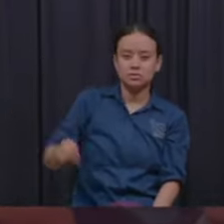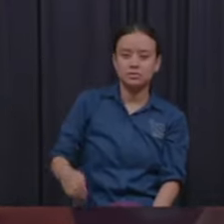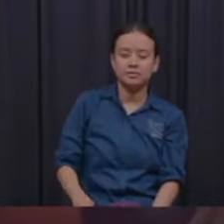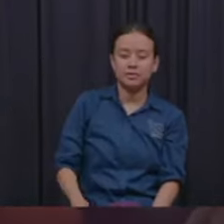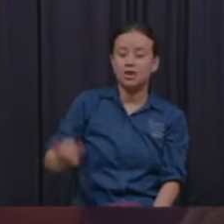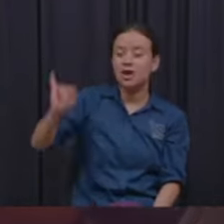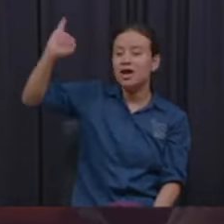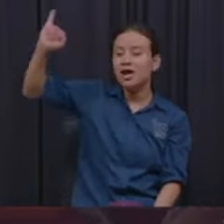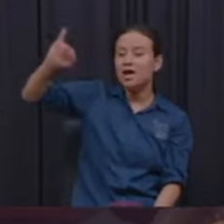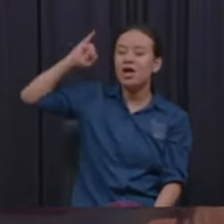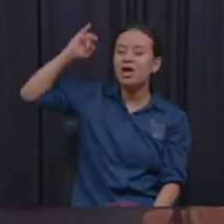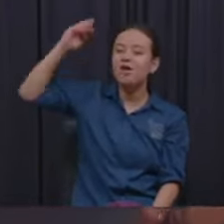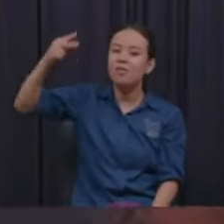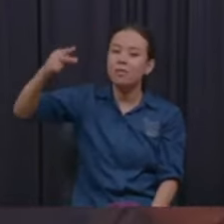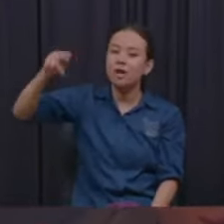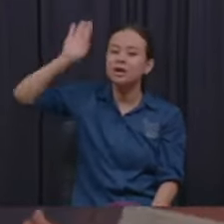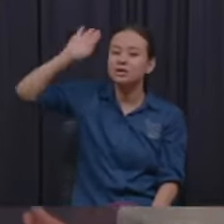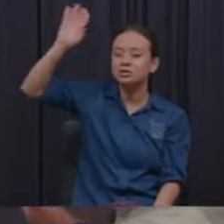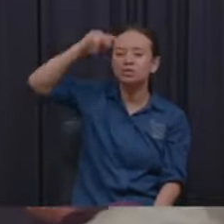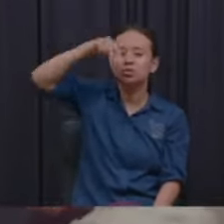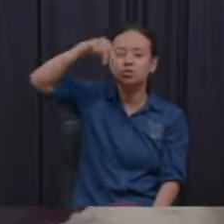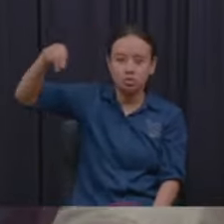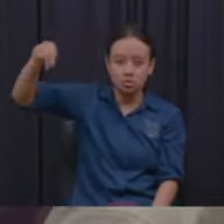Jehová, Jehová es tu